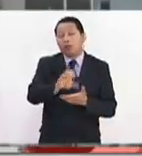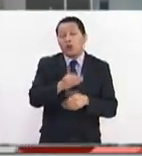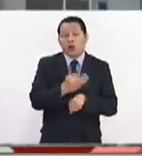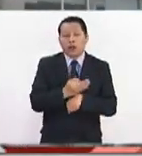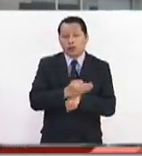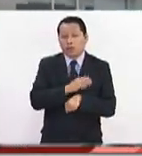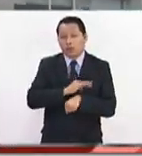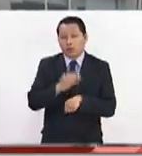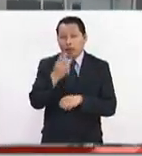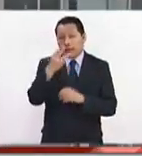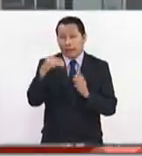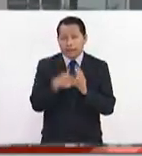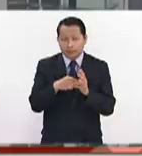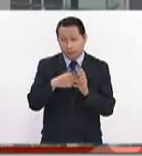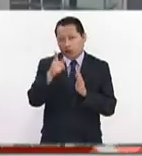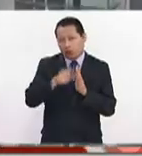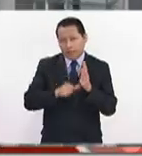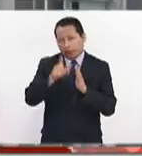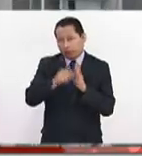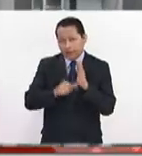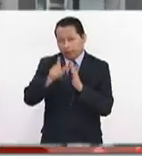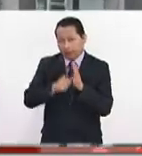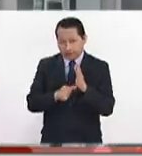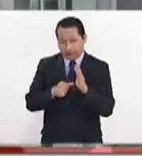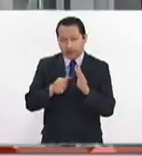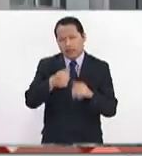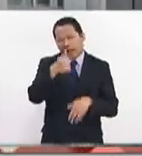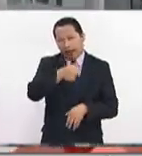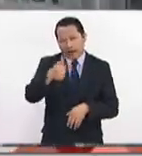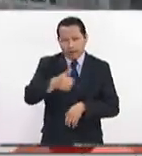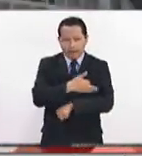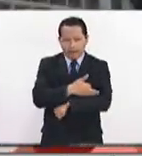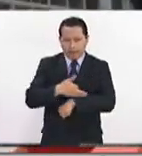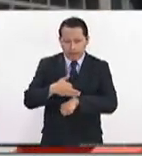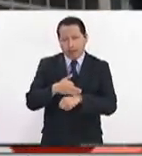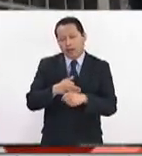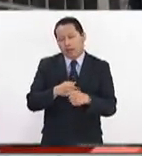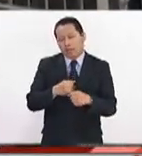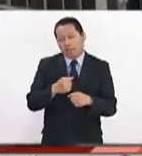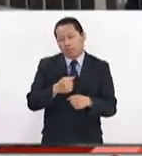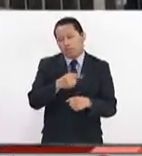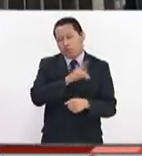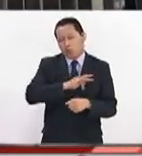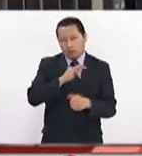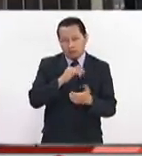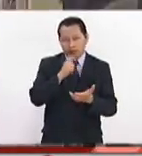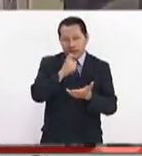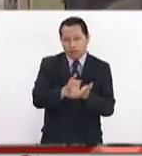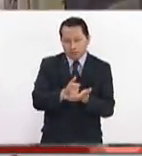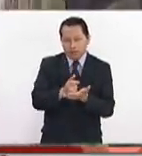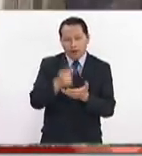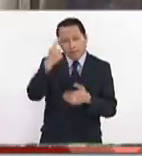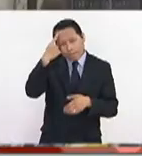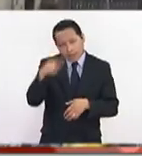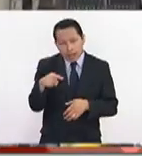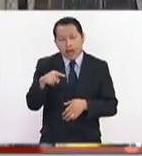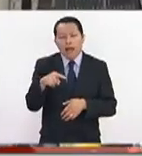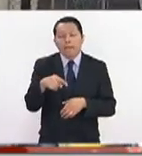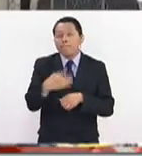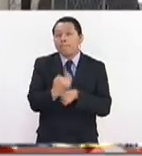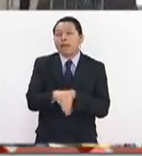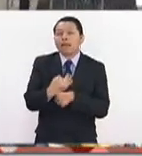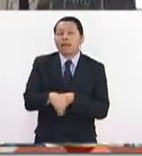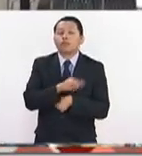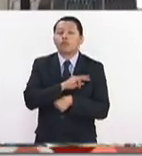menos 3,000 pesos al mes por familia o por persona, para poder satisfacer